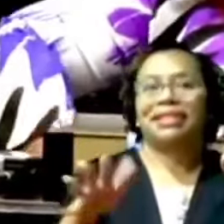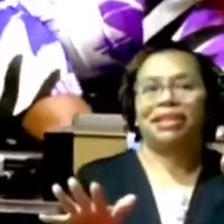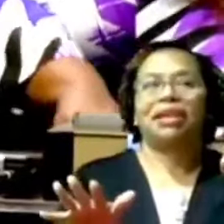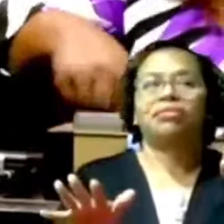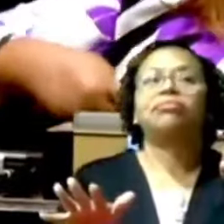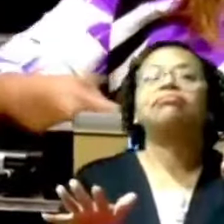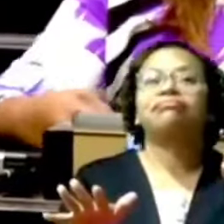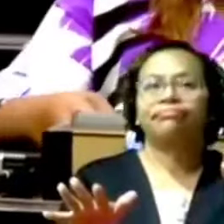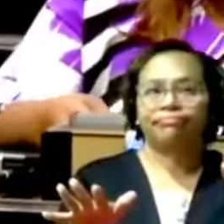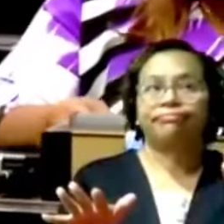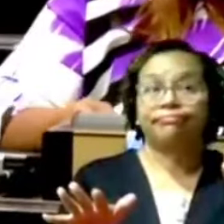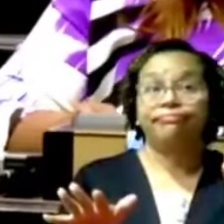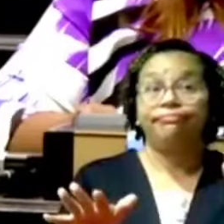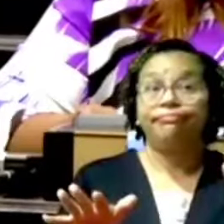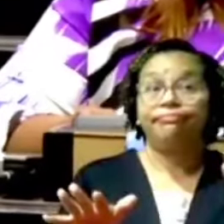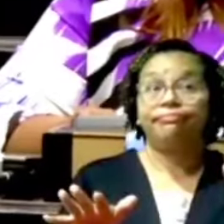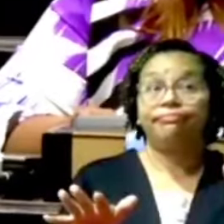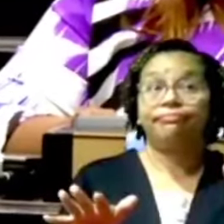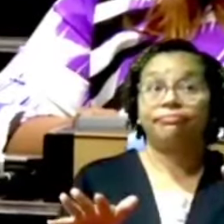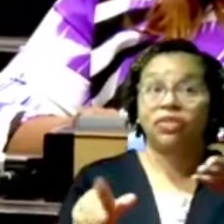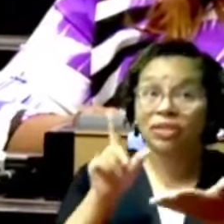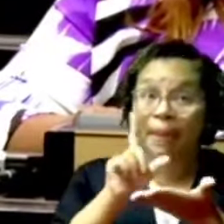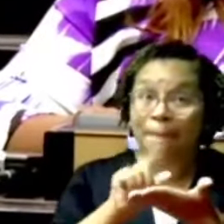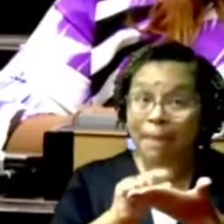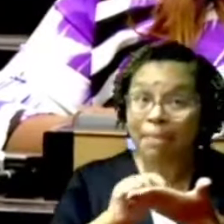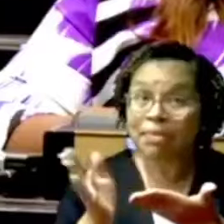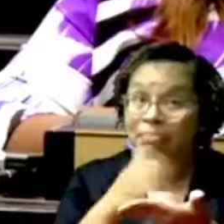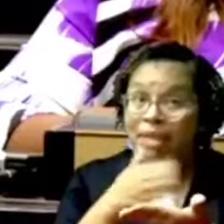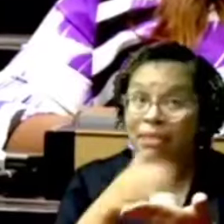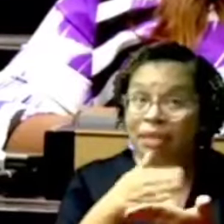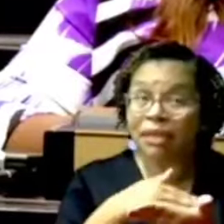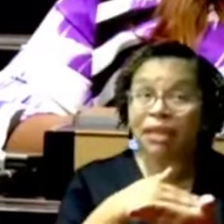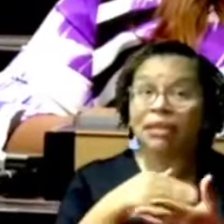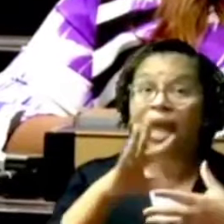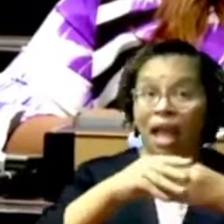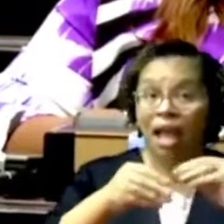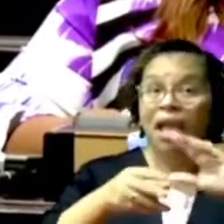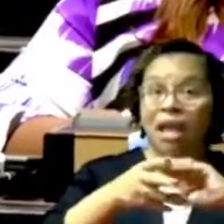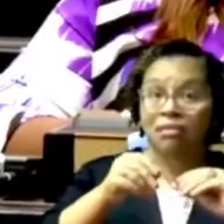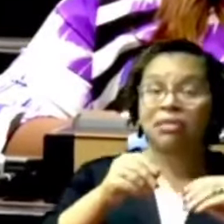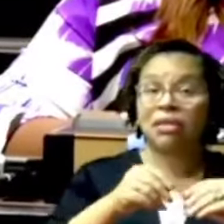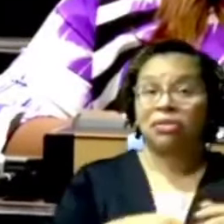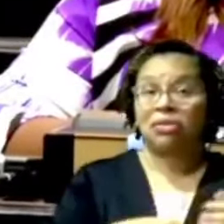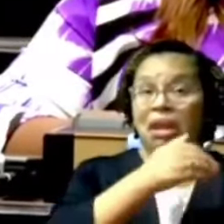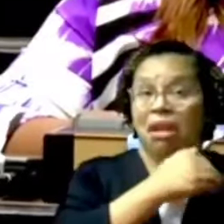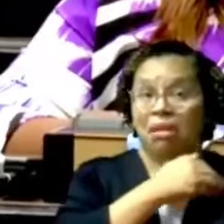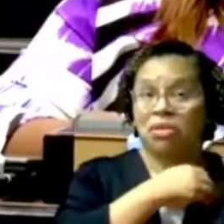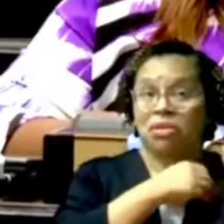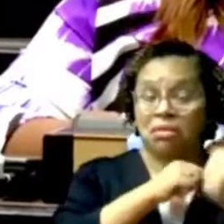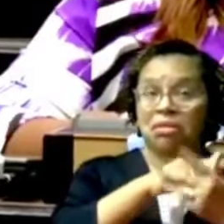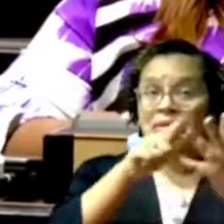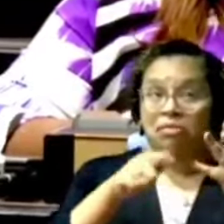porque hasta editoriales de periódicos están hablando de la responsabilidad con que los